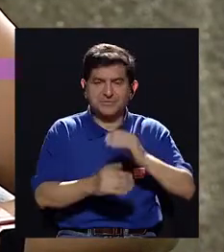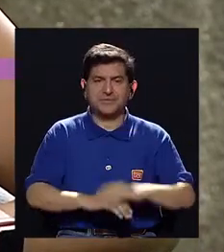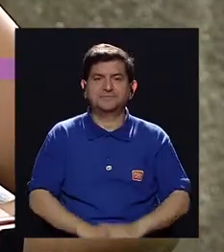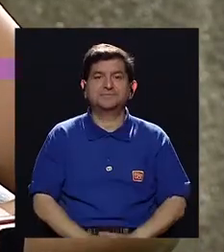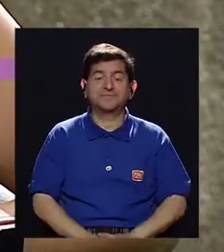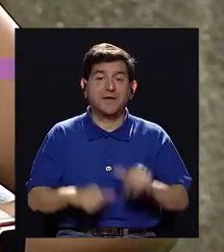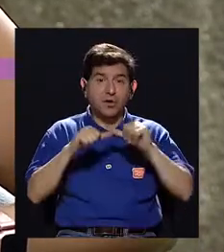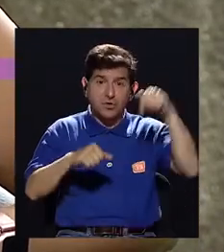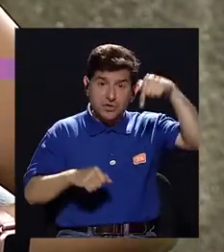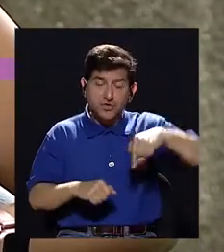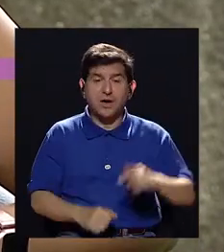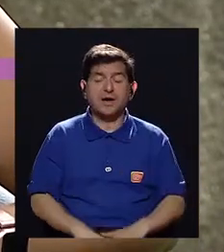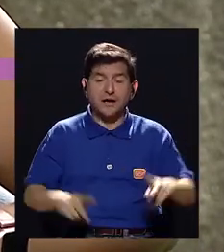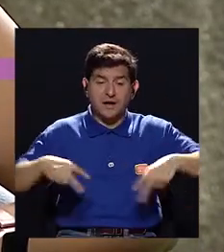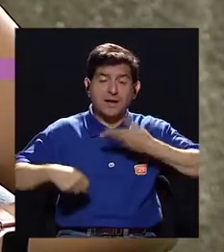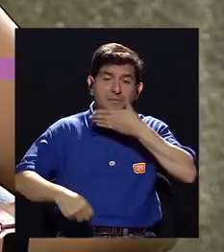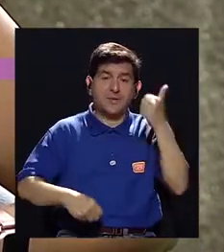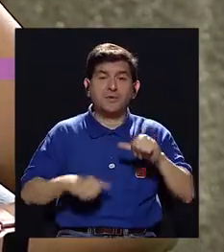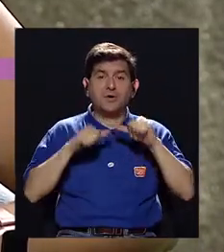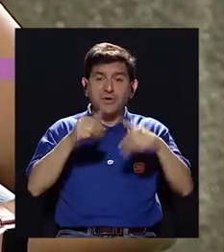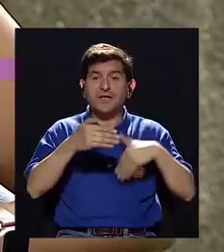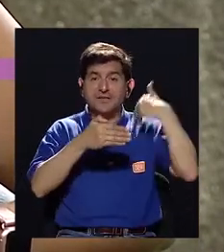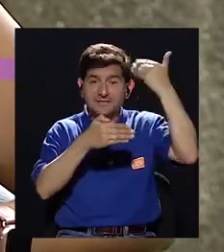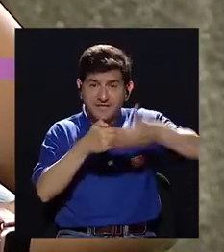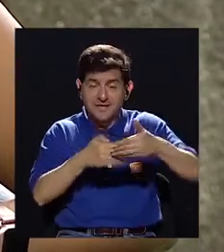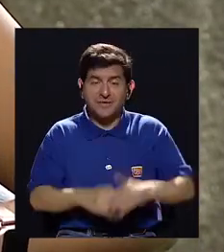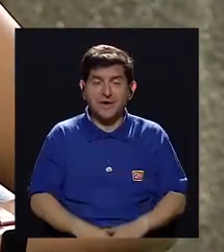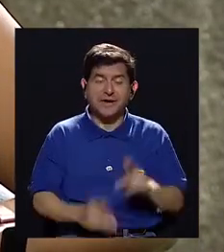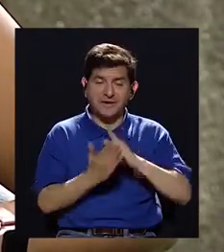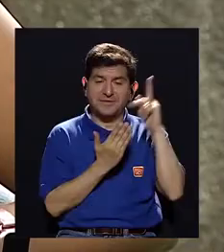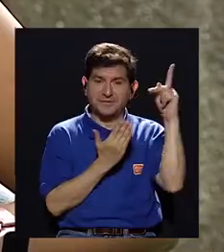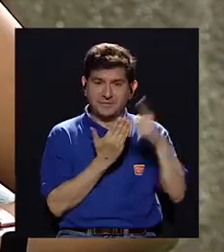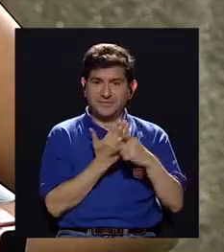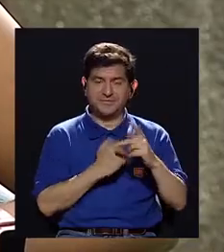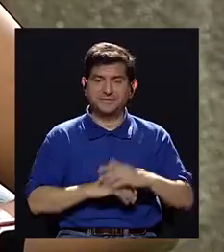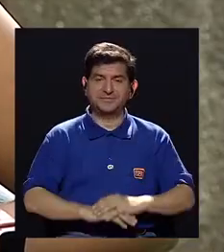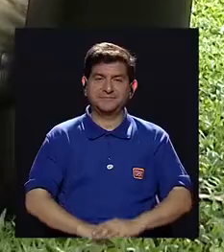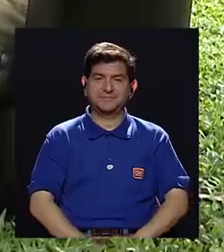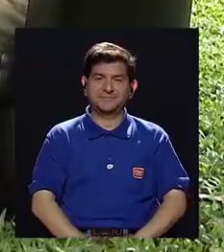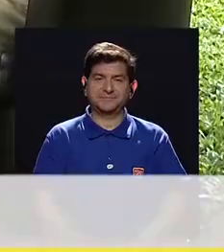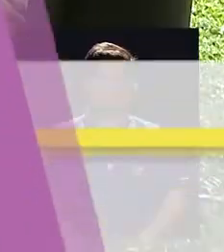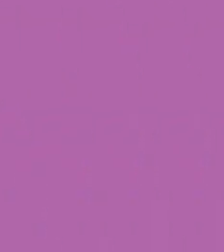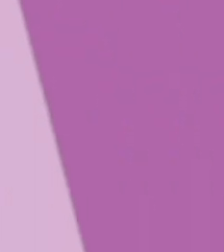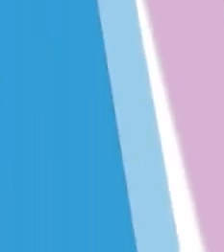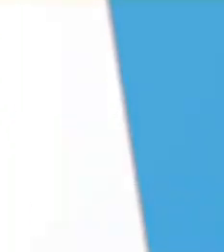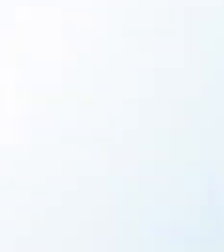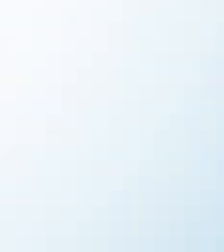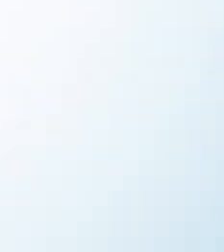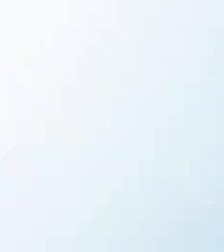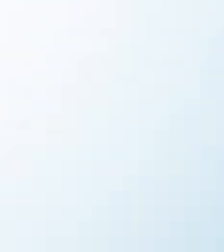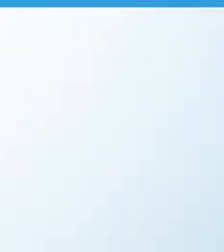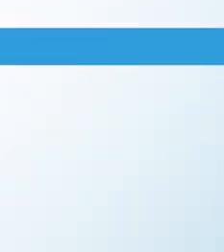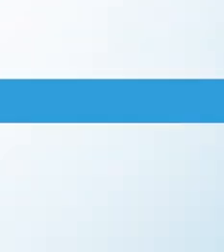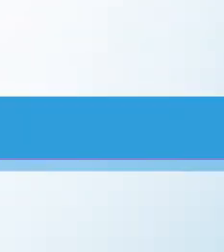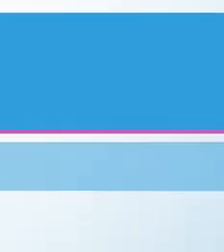pausa. Quédese con nosotros en Vivir Mejor y ya regresamos con más de este programa.